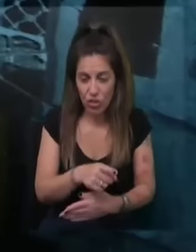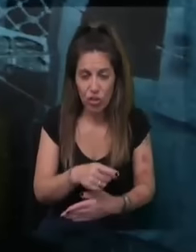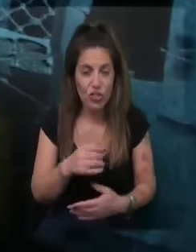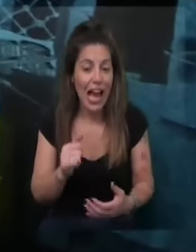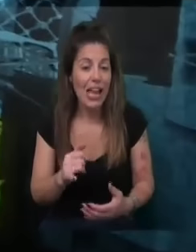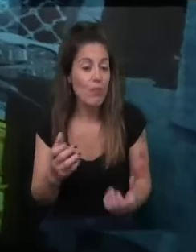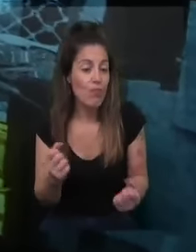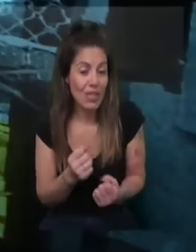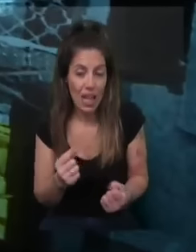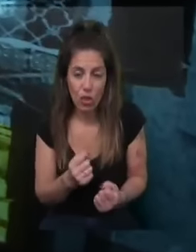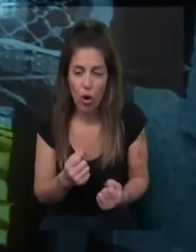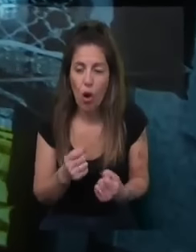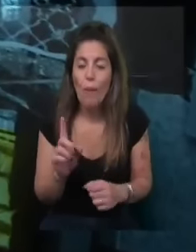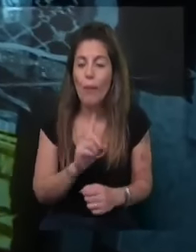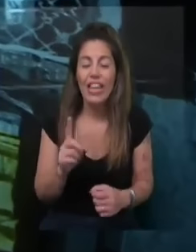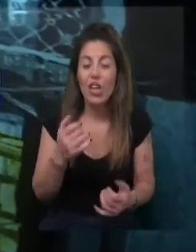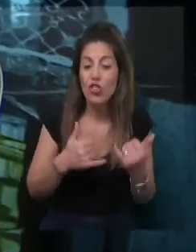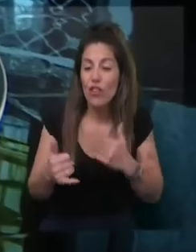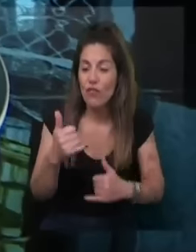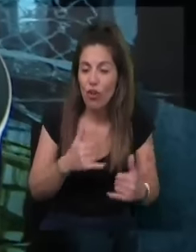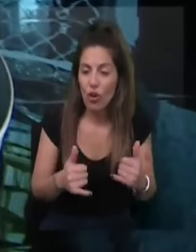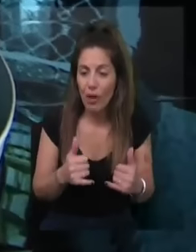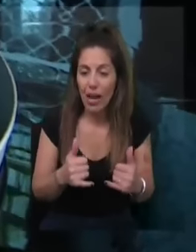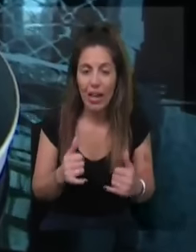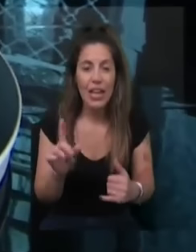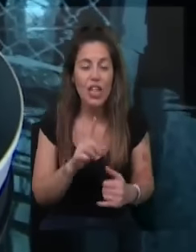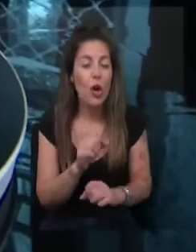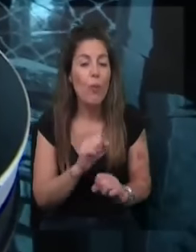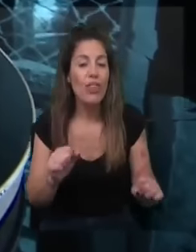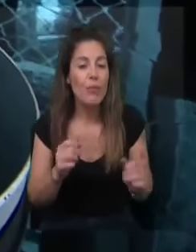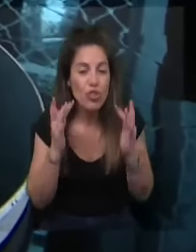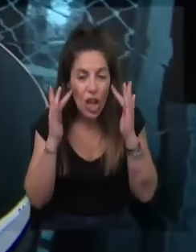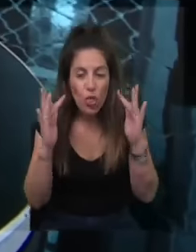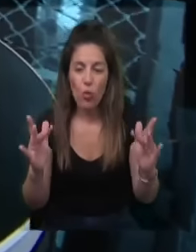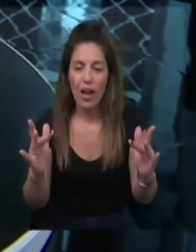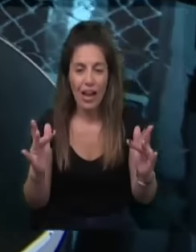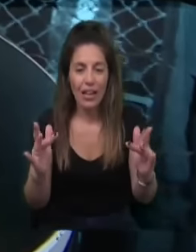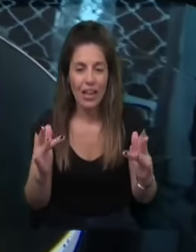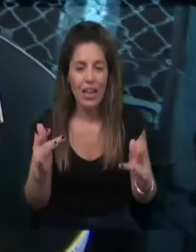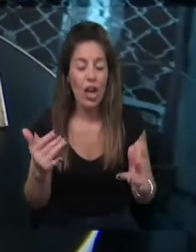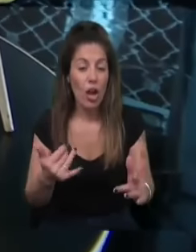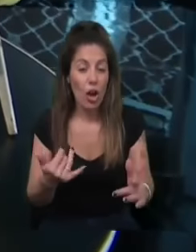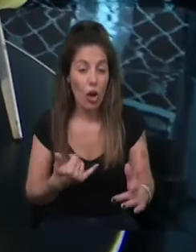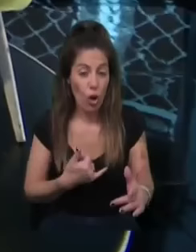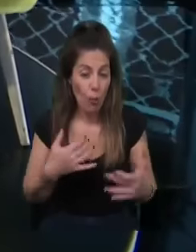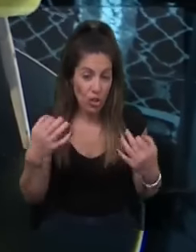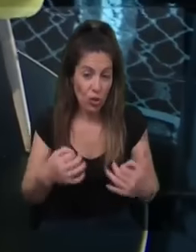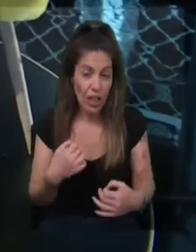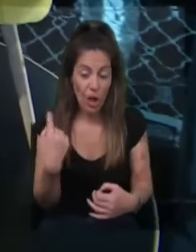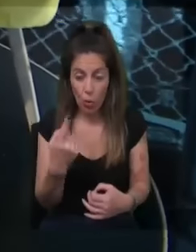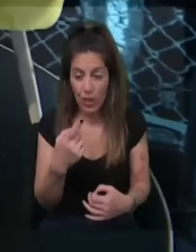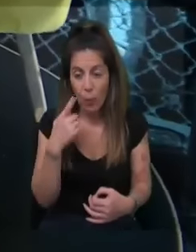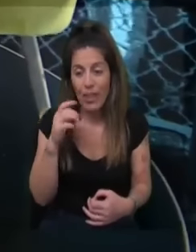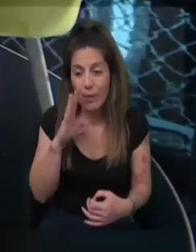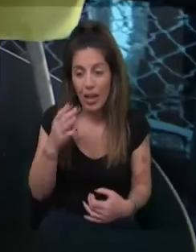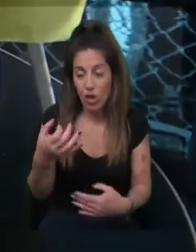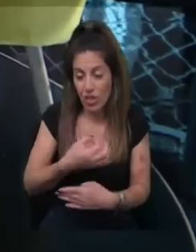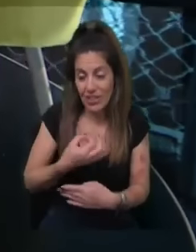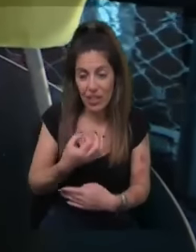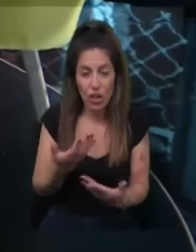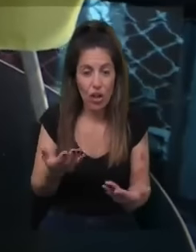miedo porque no Se informa y tampoco podemos educar como seguramente nuestros padres nos enseñaron a tomar